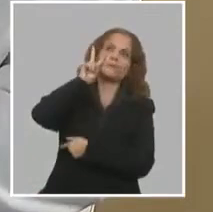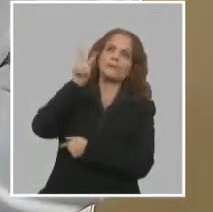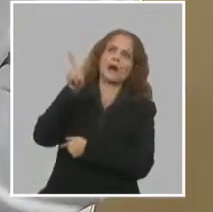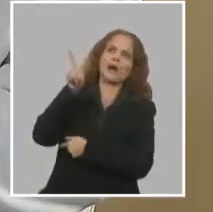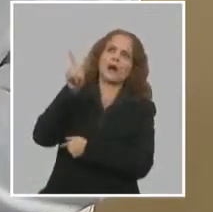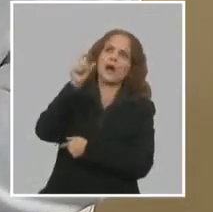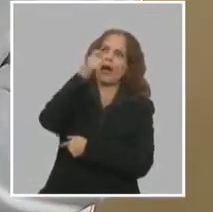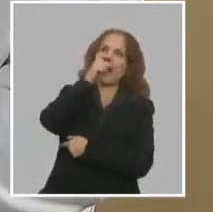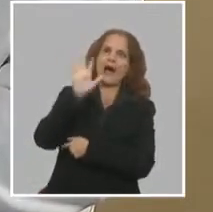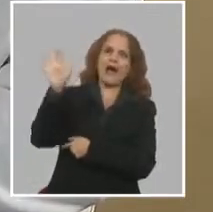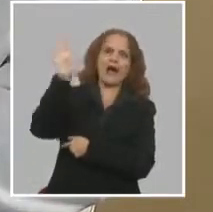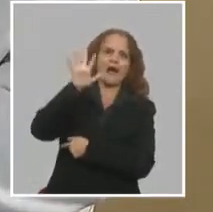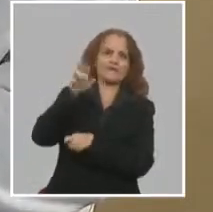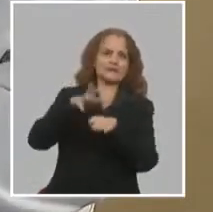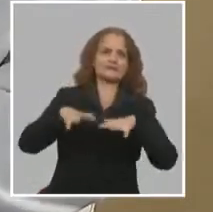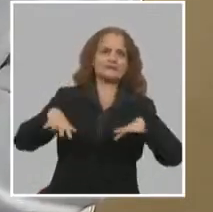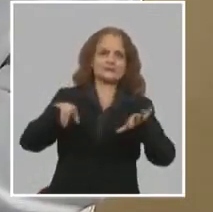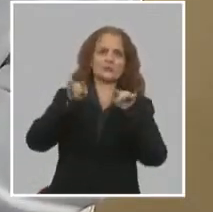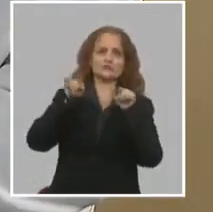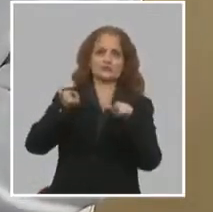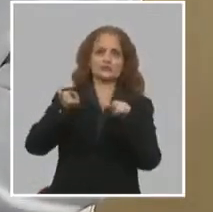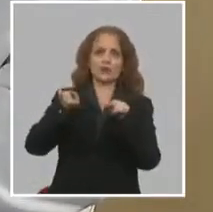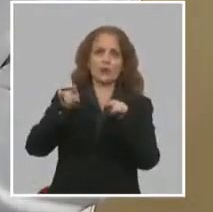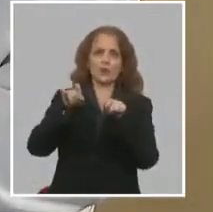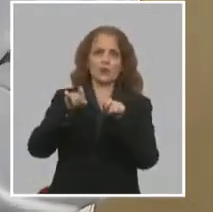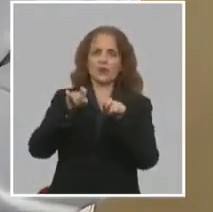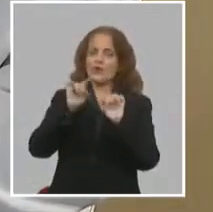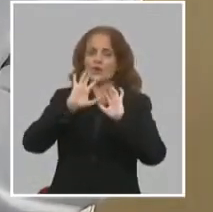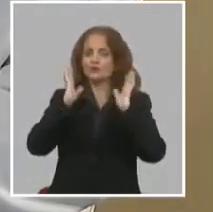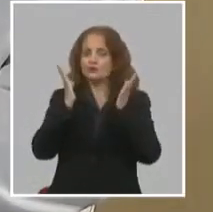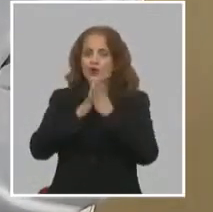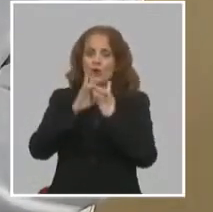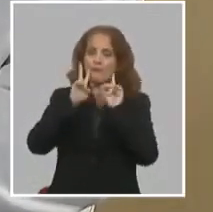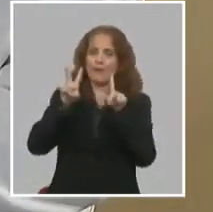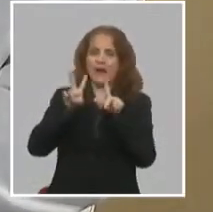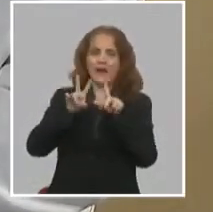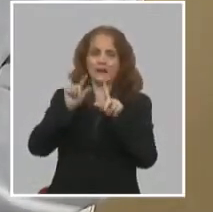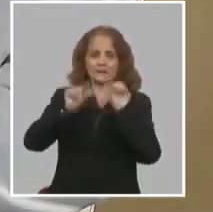África y las imágenes eran dantescas, la gente muriendo,